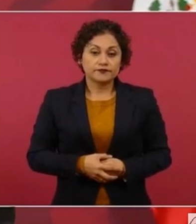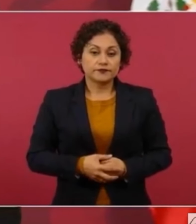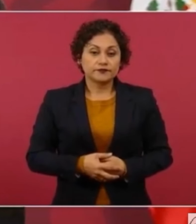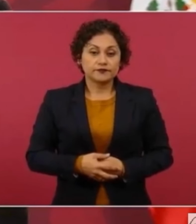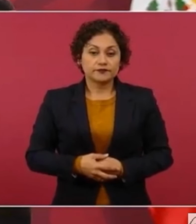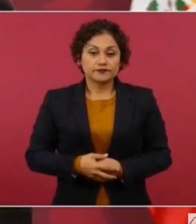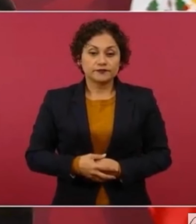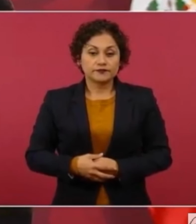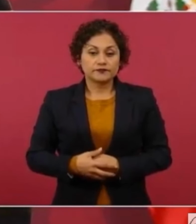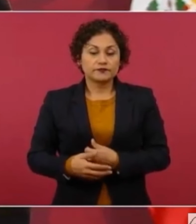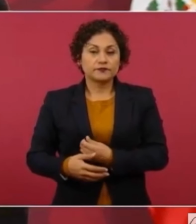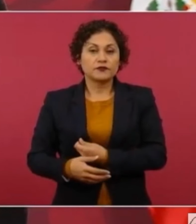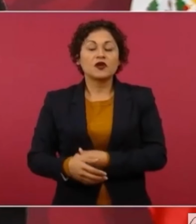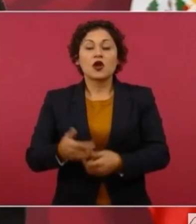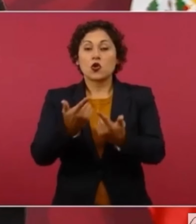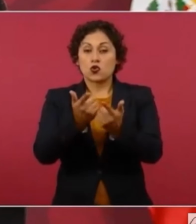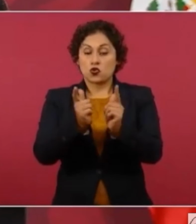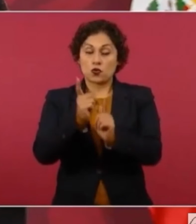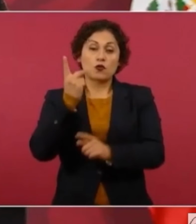un partido, el PRI, que